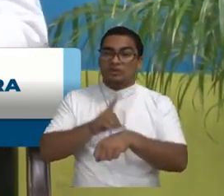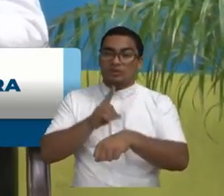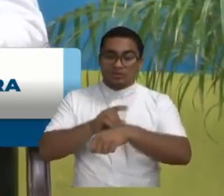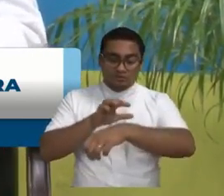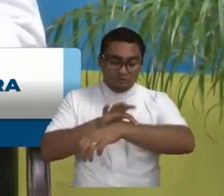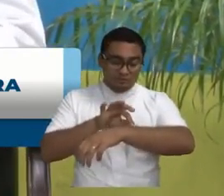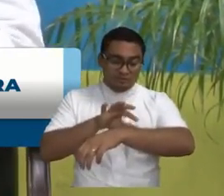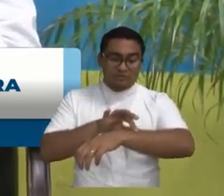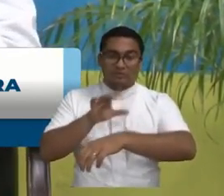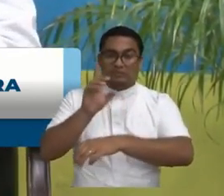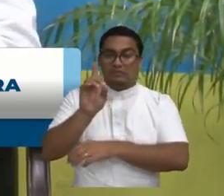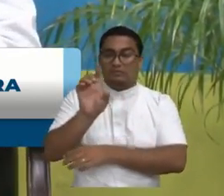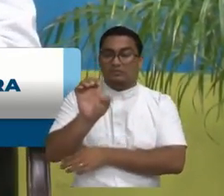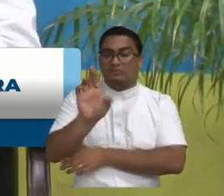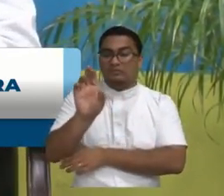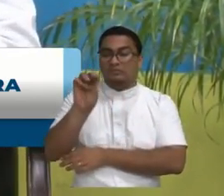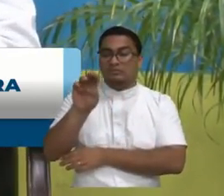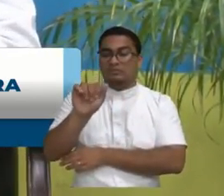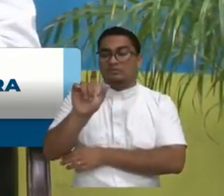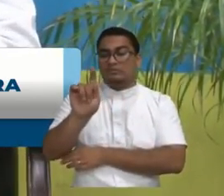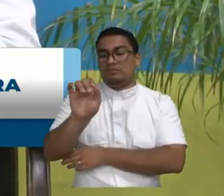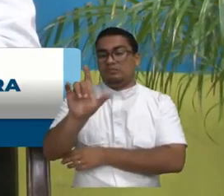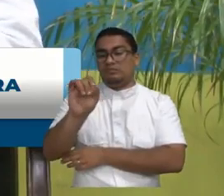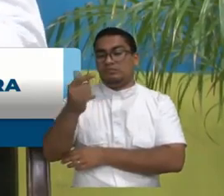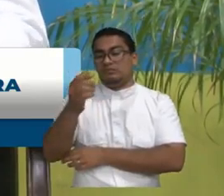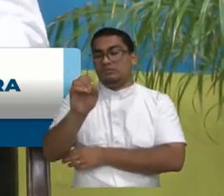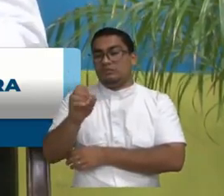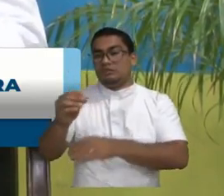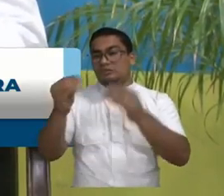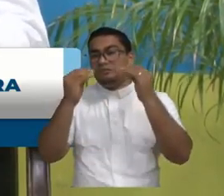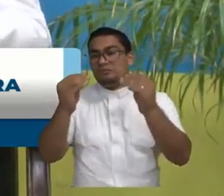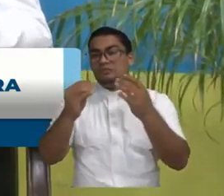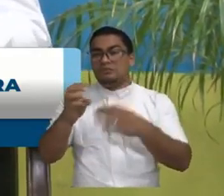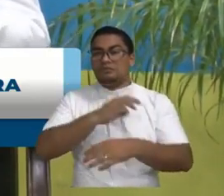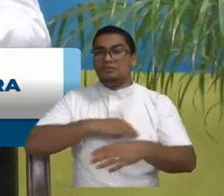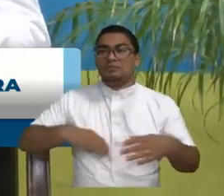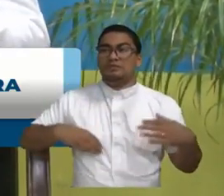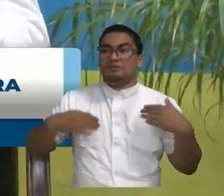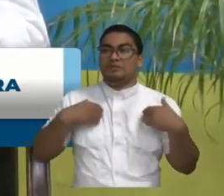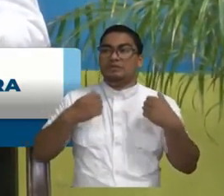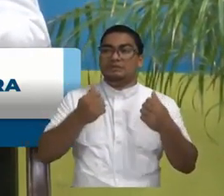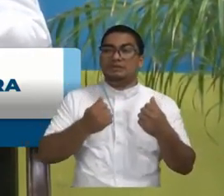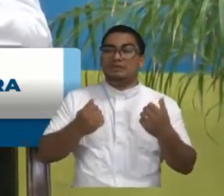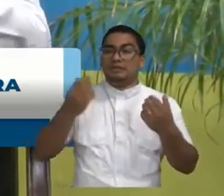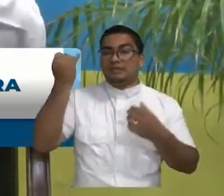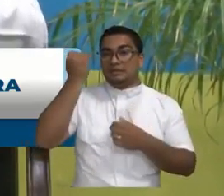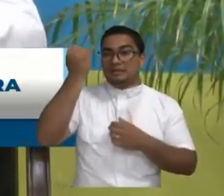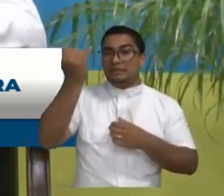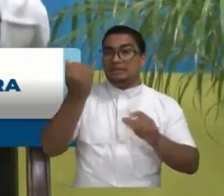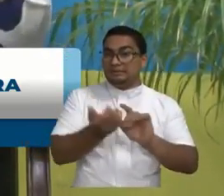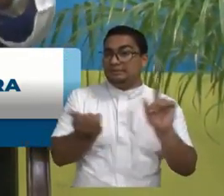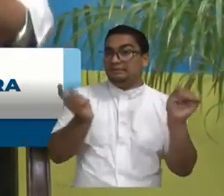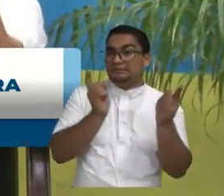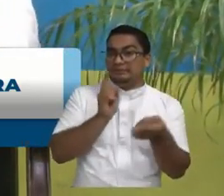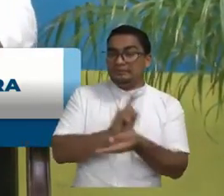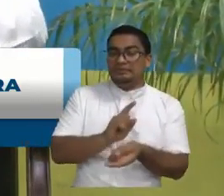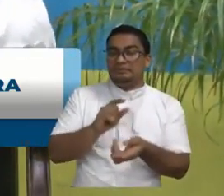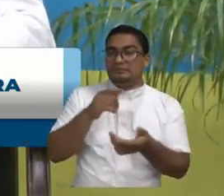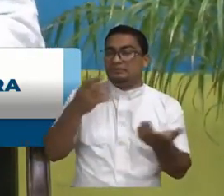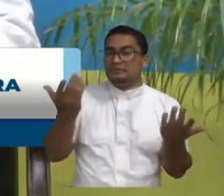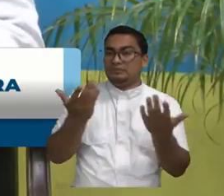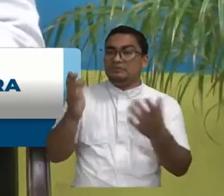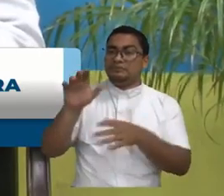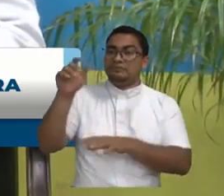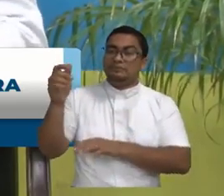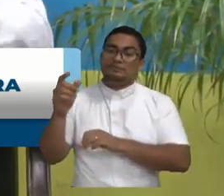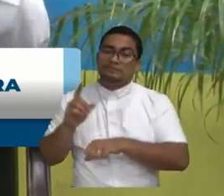pues con la educación continua que hemos estado haciendo en el hospital, en el MINSA, queremos cambiar esa idea y que comiencen a captar los otros médicos,